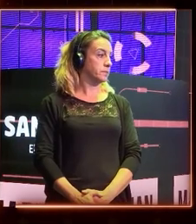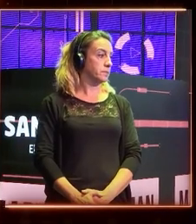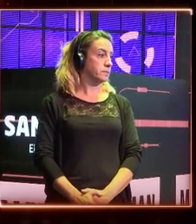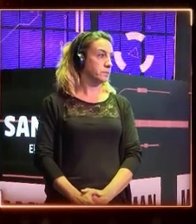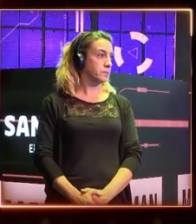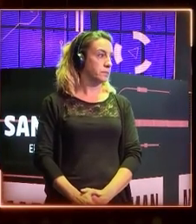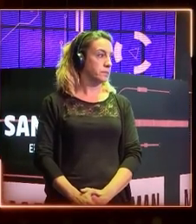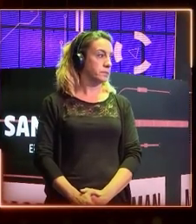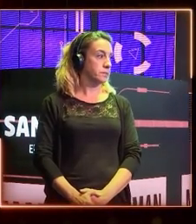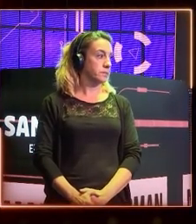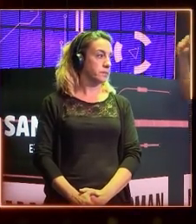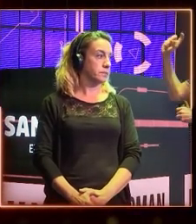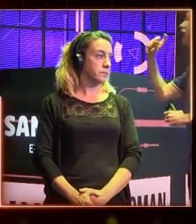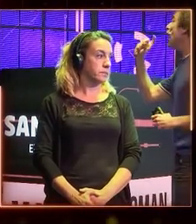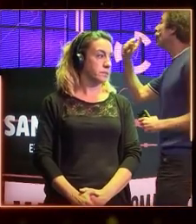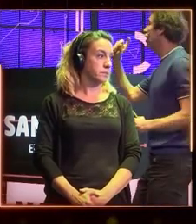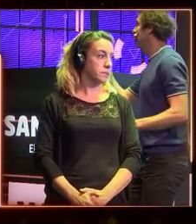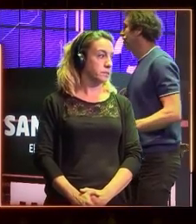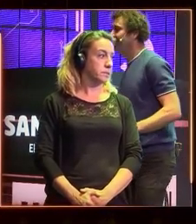ahora